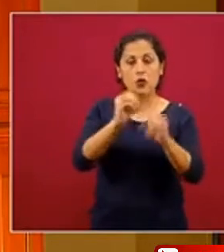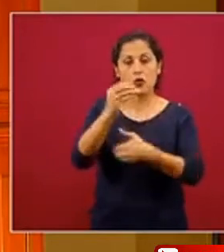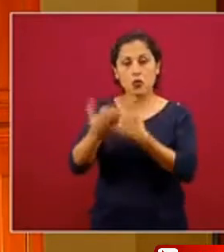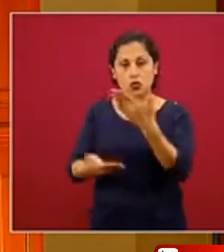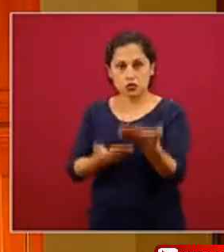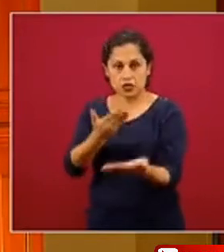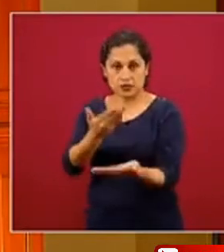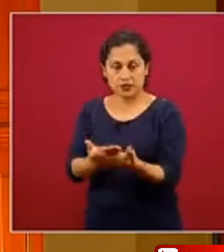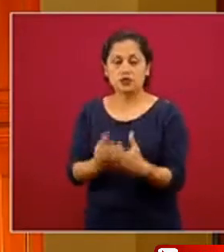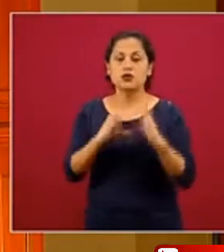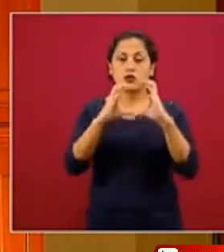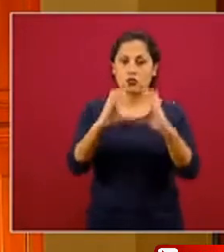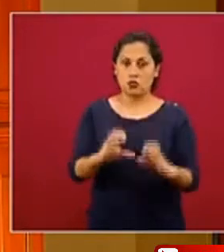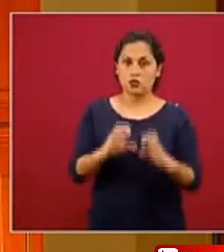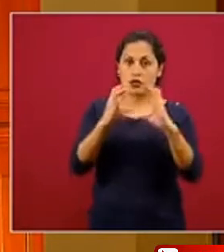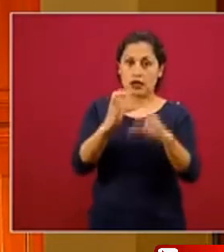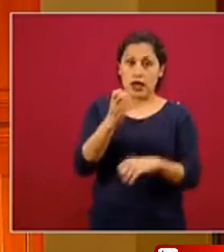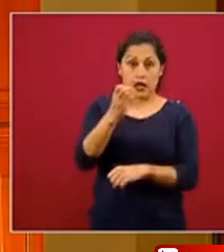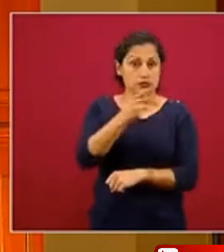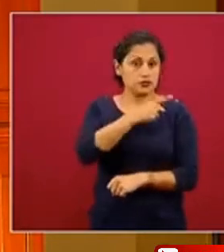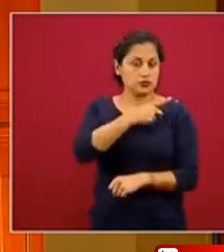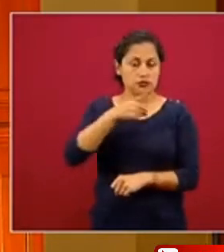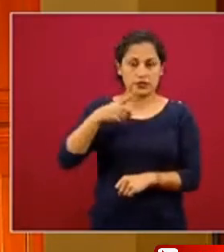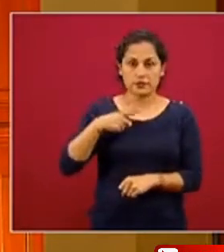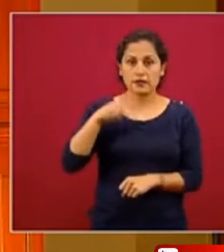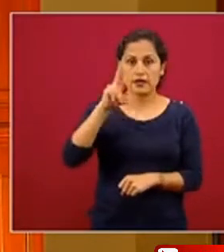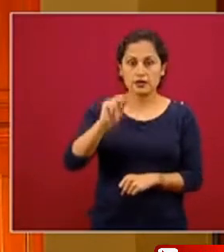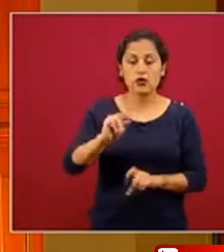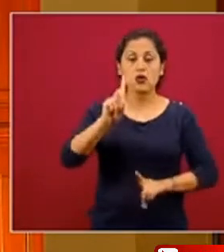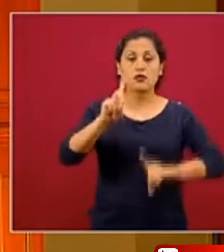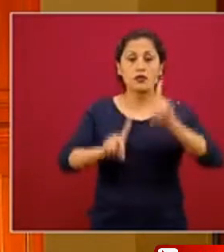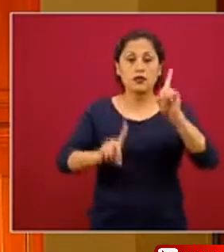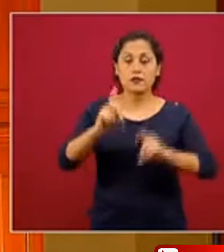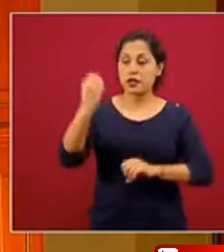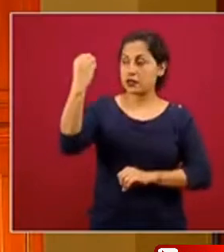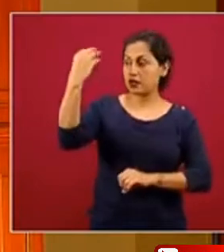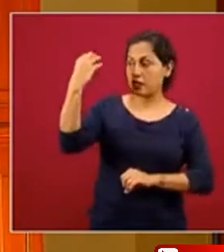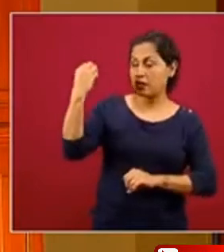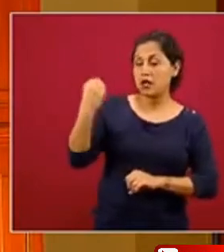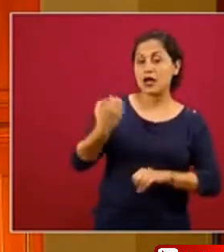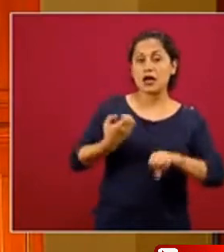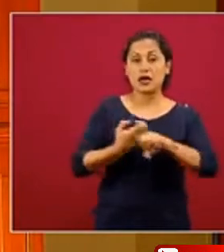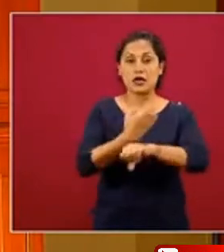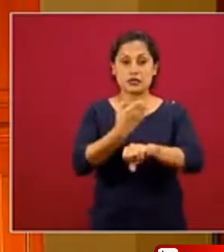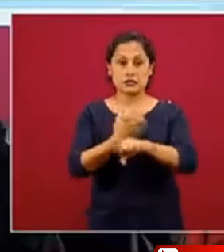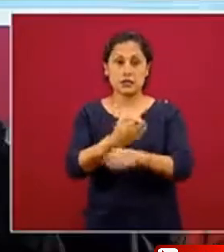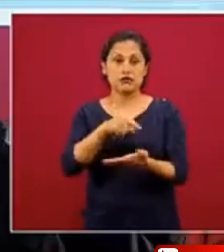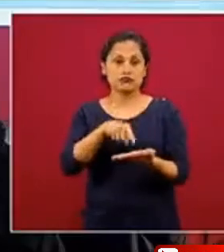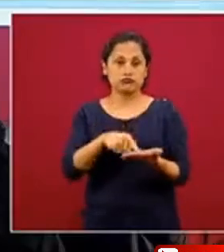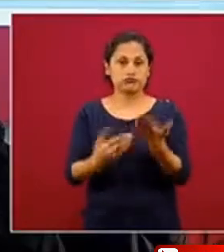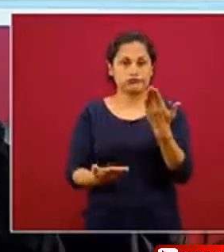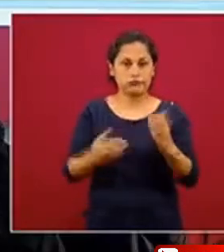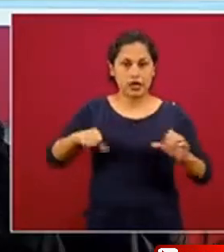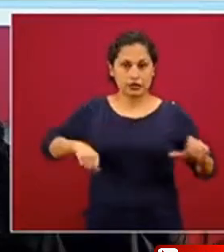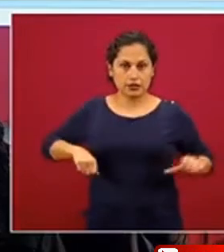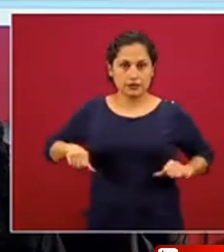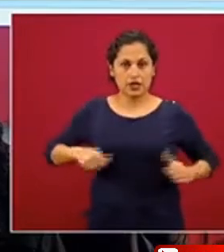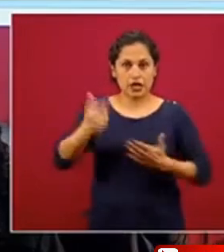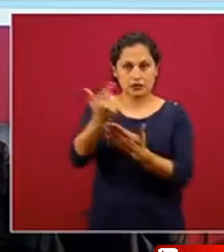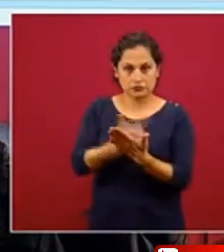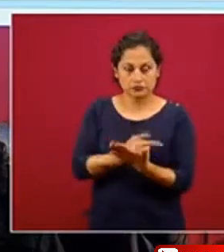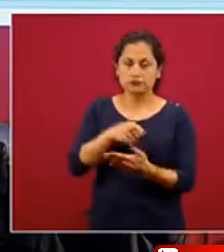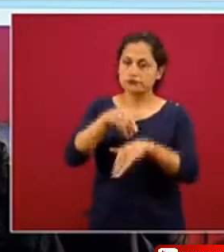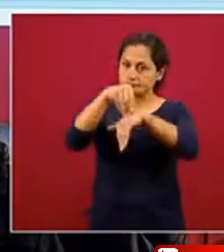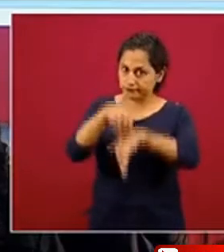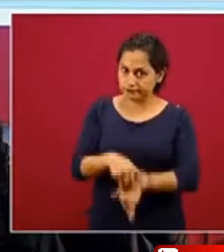que no deben estar abiertos de acuerdo a su nivel de riesgo. Eso es una responsabilidad estatal. A su vez,